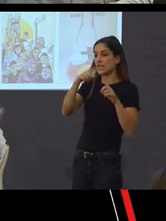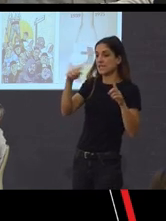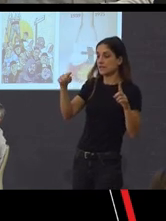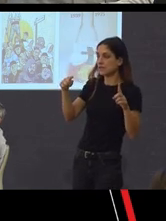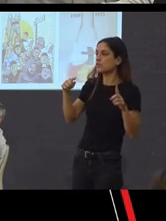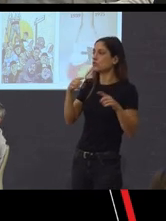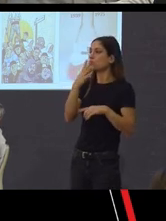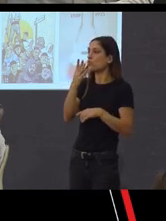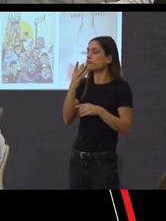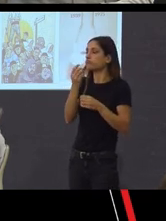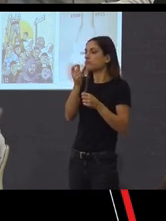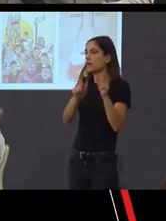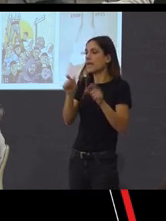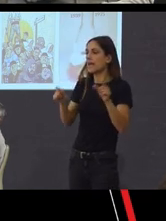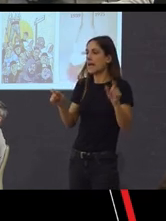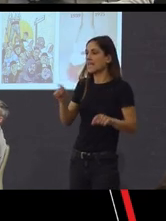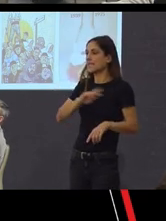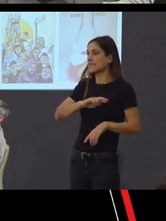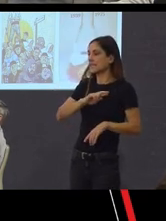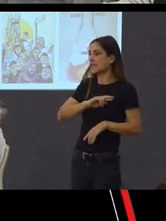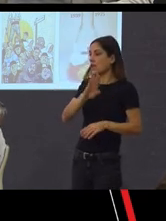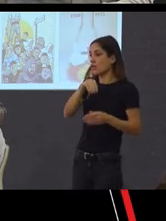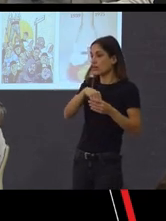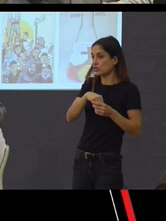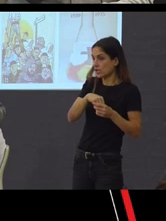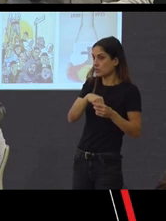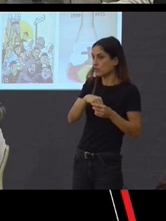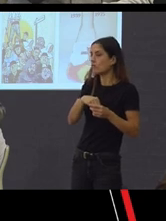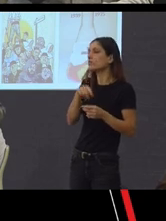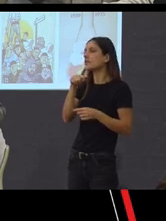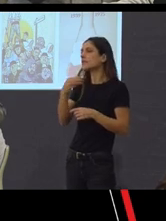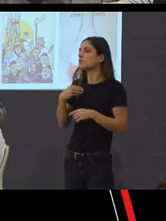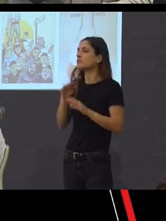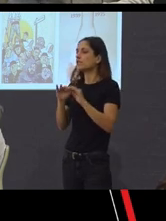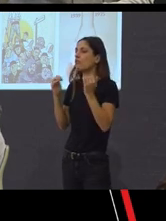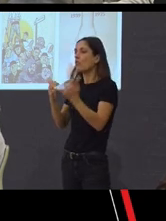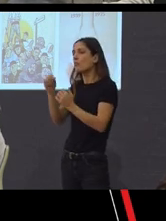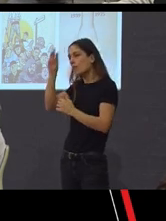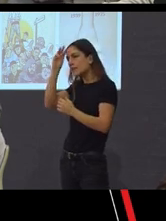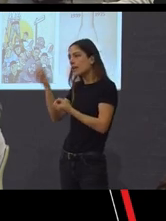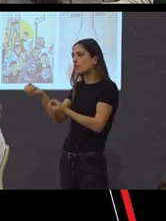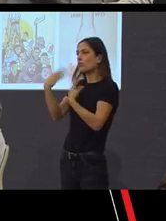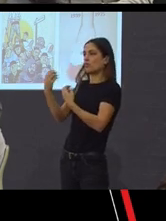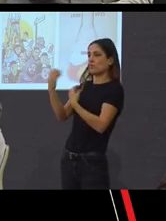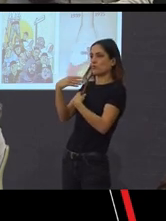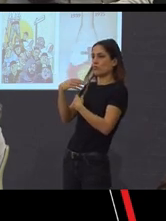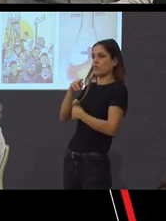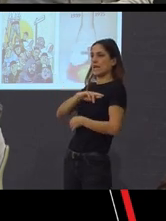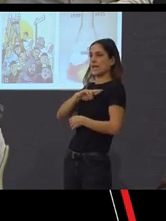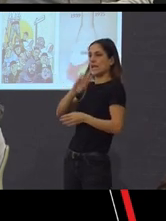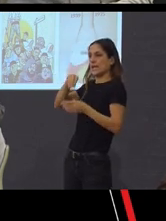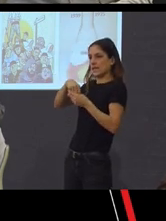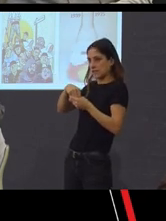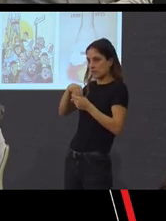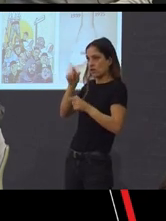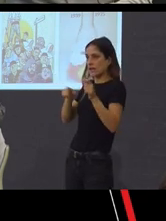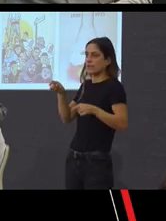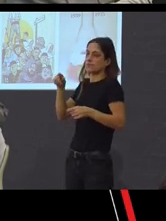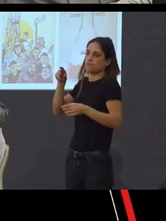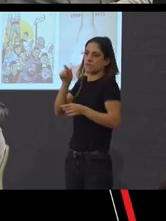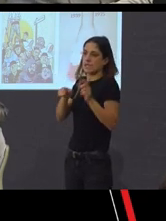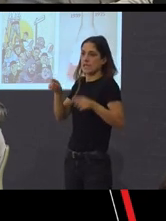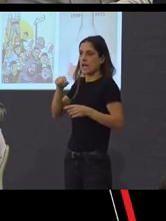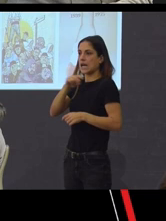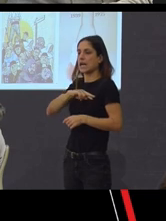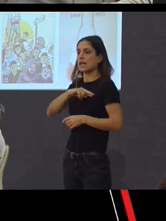de católicos hai, son os datos que o propio Vaticano, a propia Santa Sede, identifica como católicos. Cada ano hai un anuario Vaticano